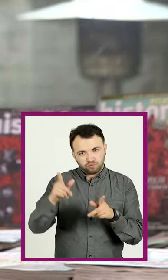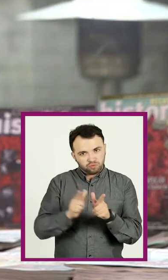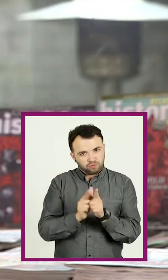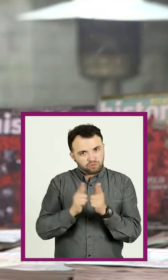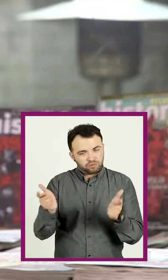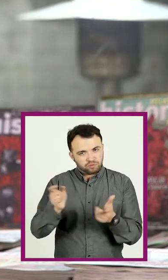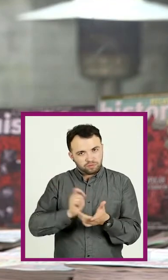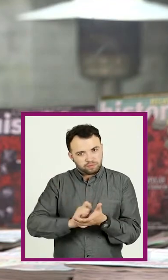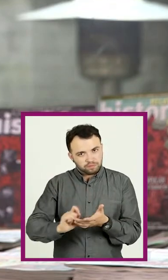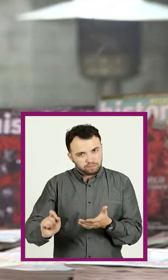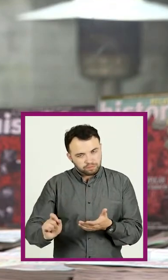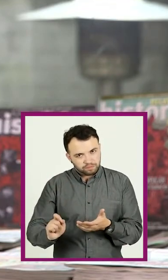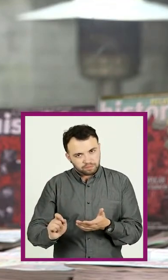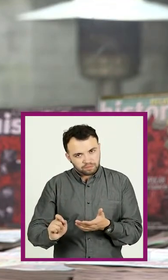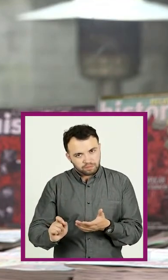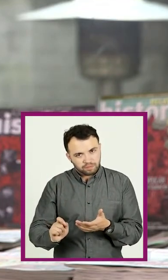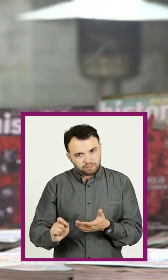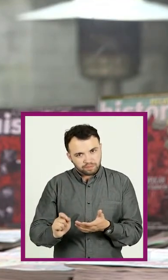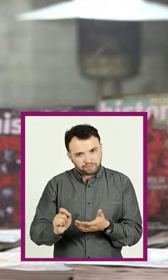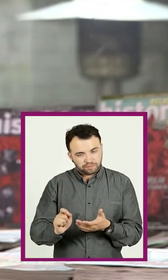que Nietzsche